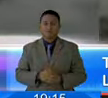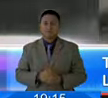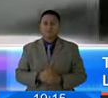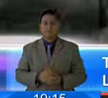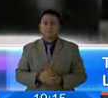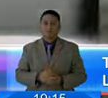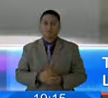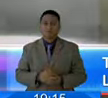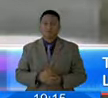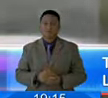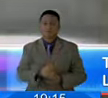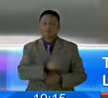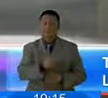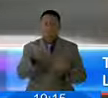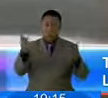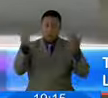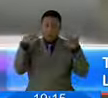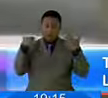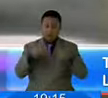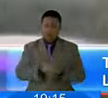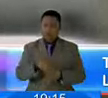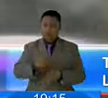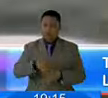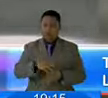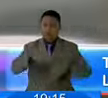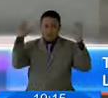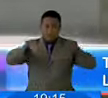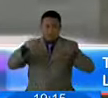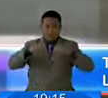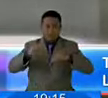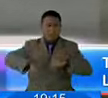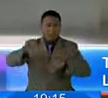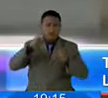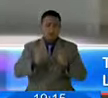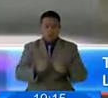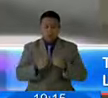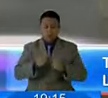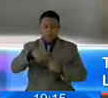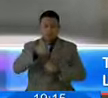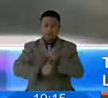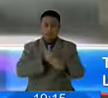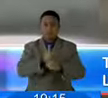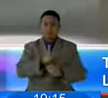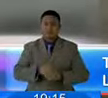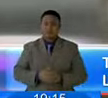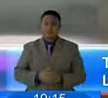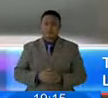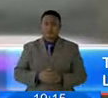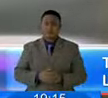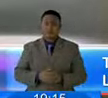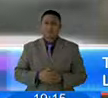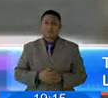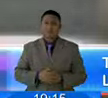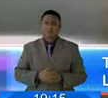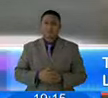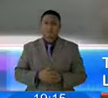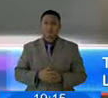De esta manera, Guayaquil soportó una de las lluvias más torrenciales de la temporada invernal.